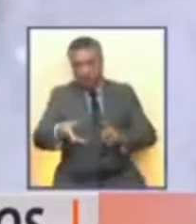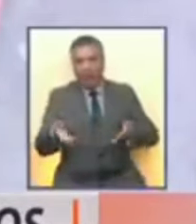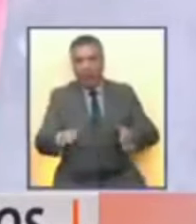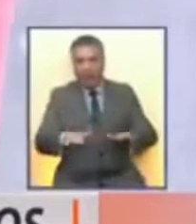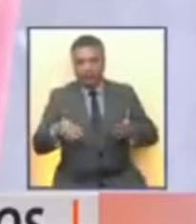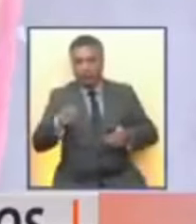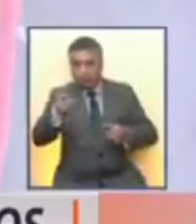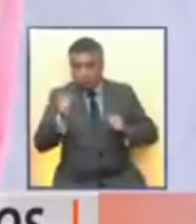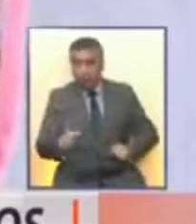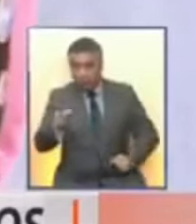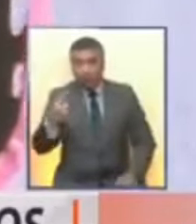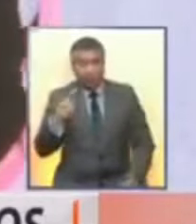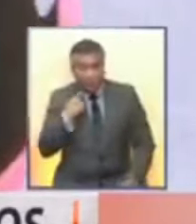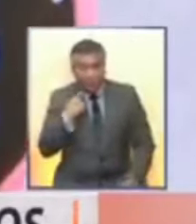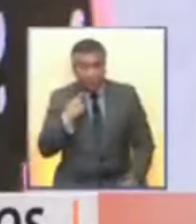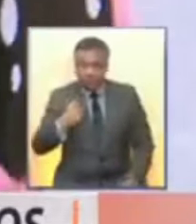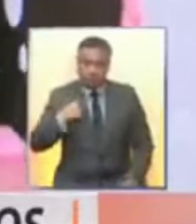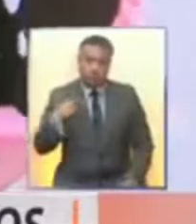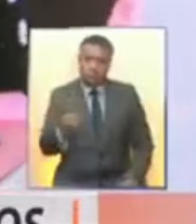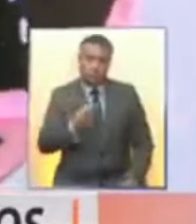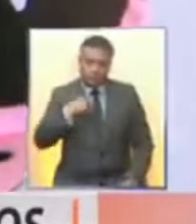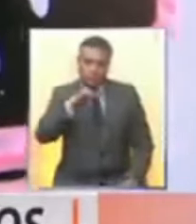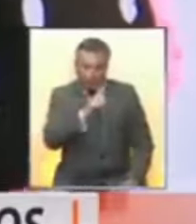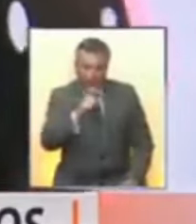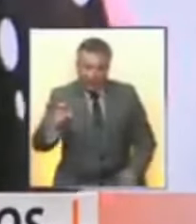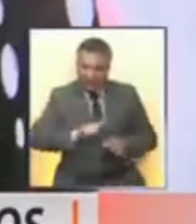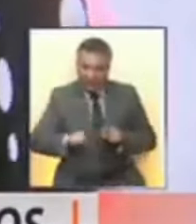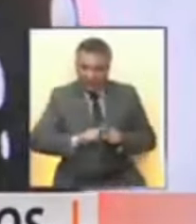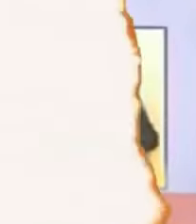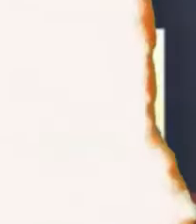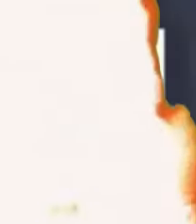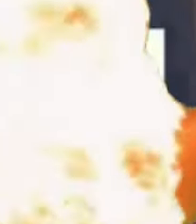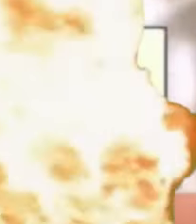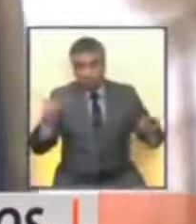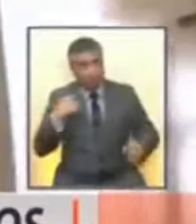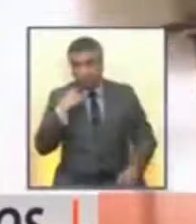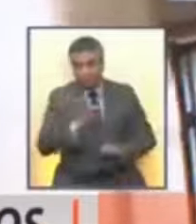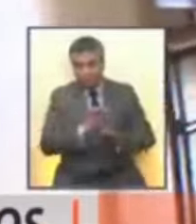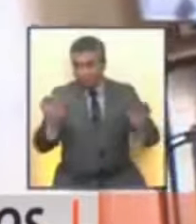falle o no? Mira, nosotros lo hemos ocupado 100 veces y nunca nos ha fallado.